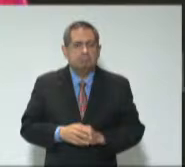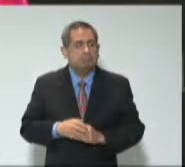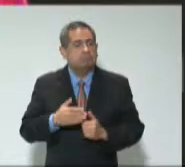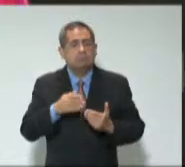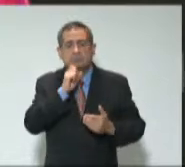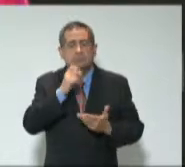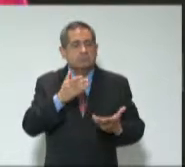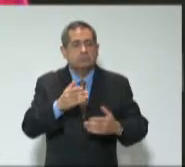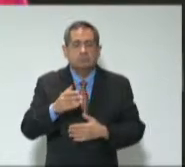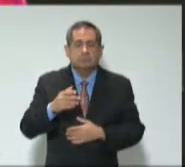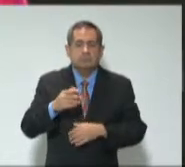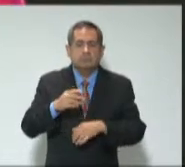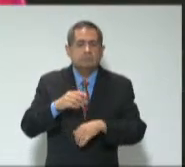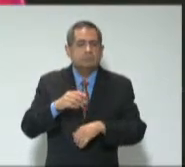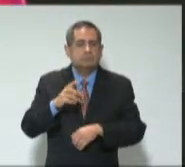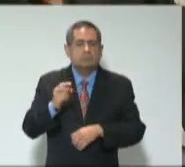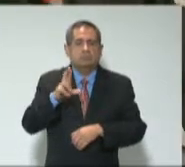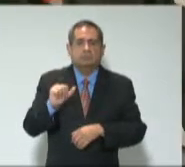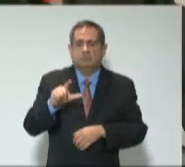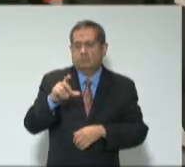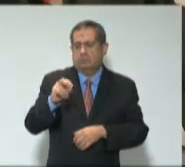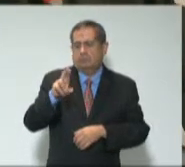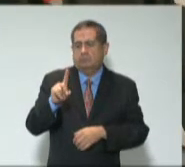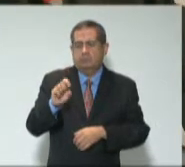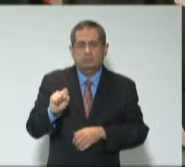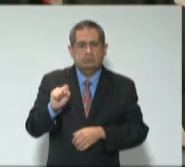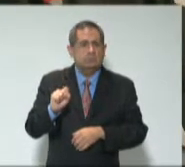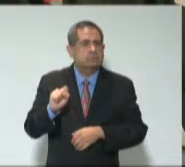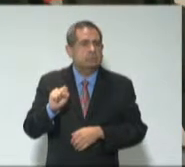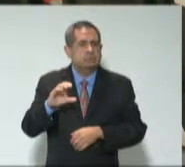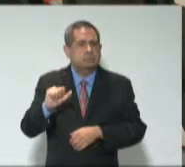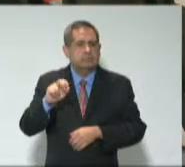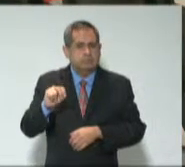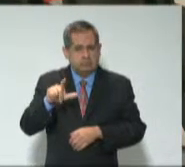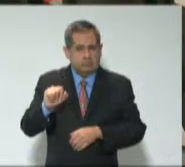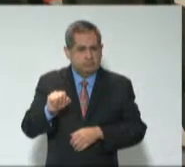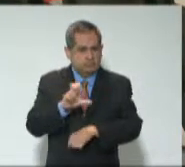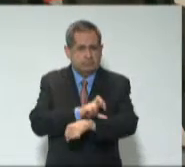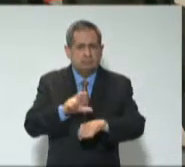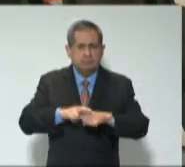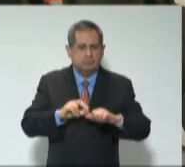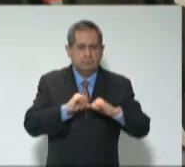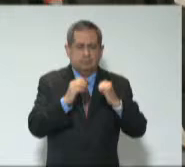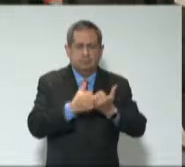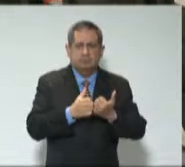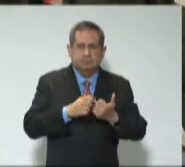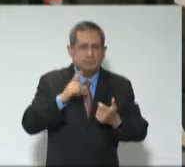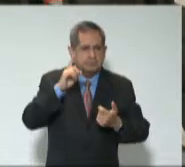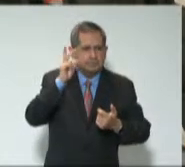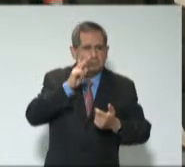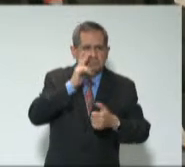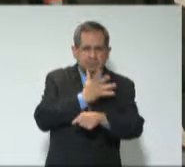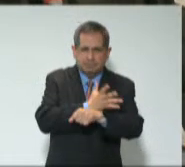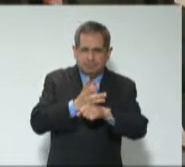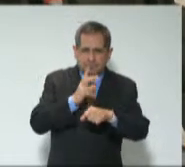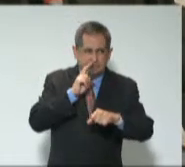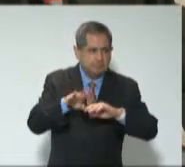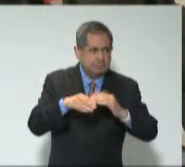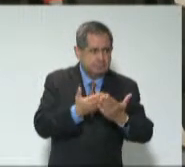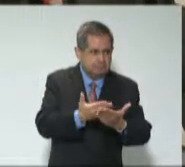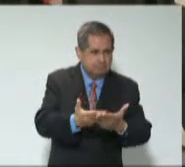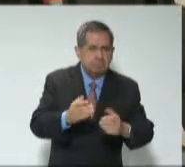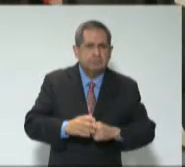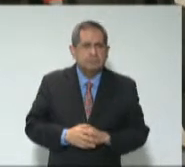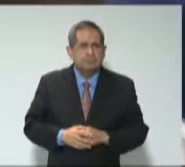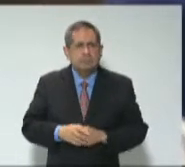doctora Lourdes Morales canales coordinadora de la red por la rendición de cuentas y